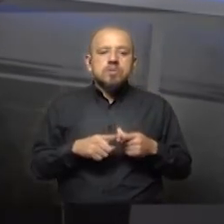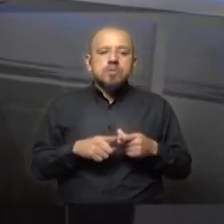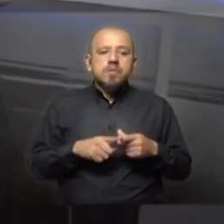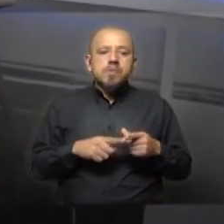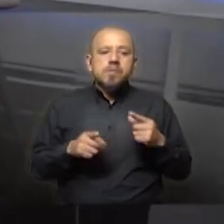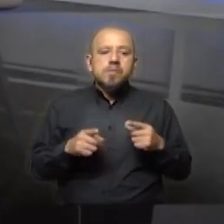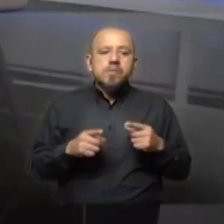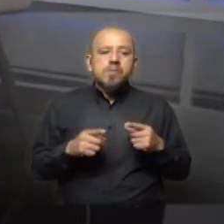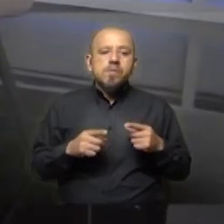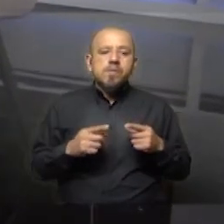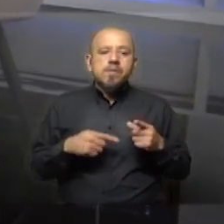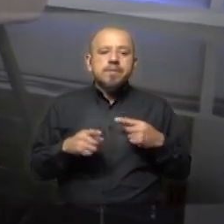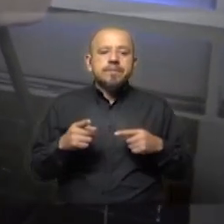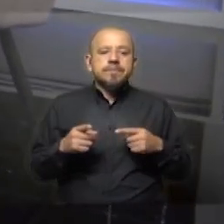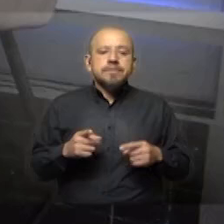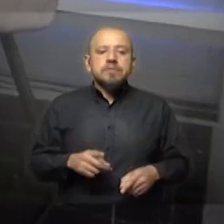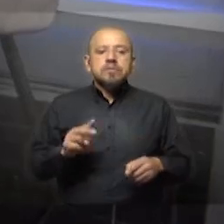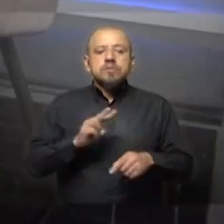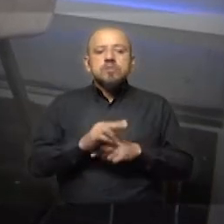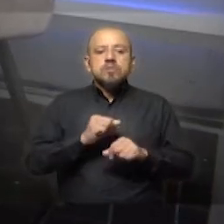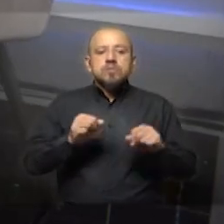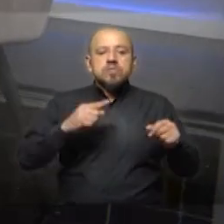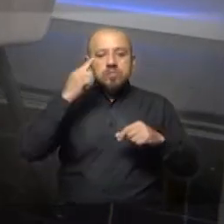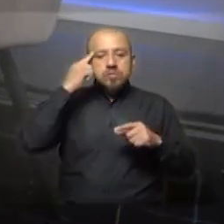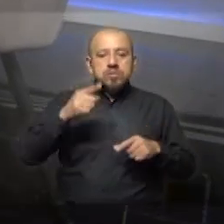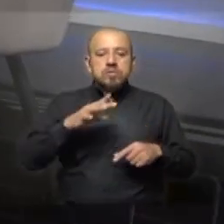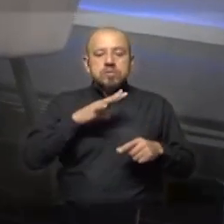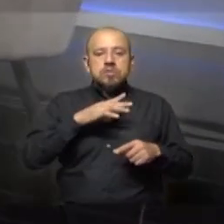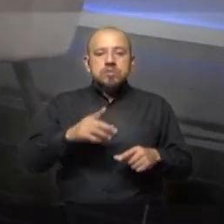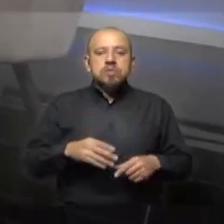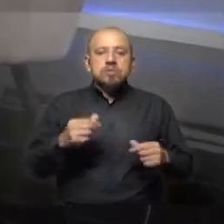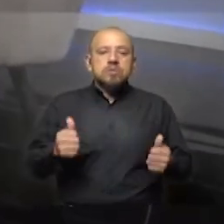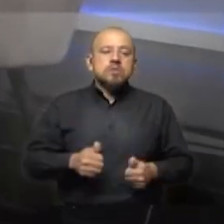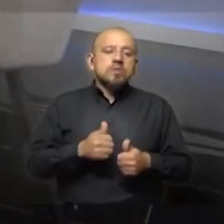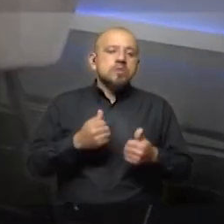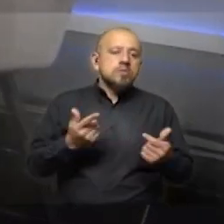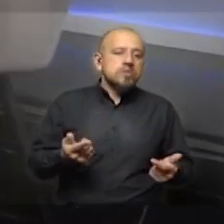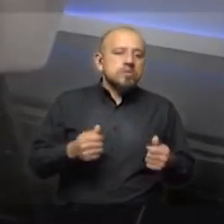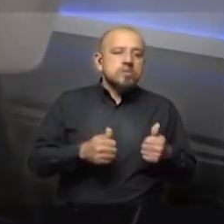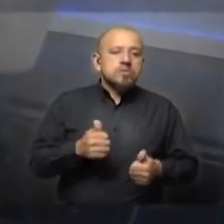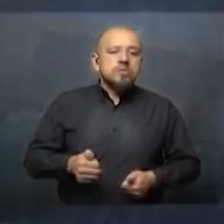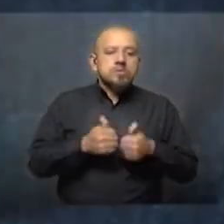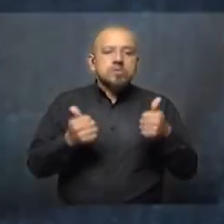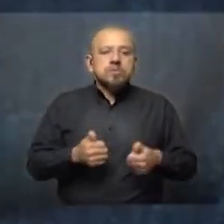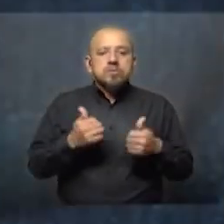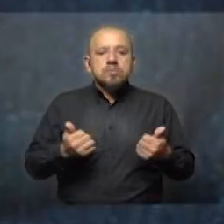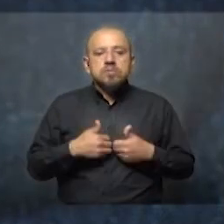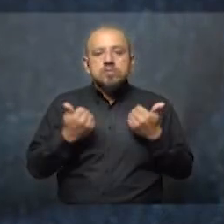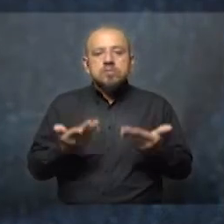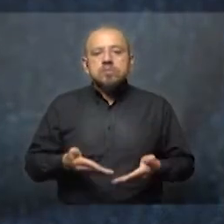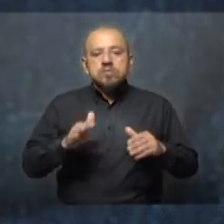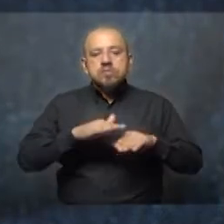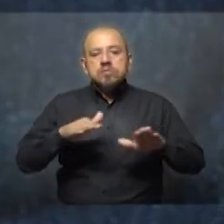ensayando un poco una definición de Cuidado podemos pensar que involucra un conjunto de actividades que están orientadas al bienestar físico